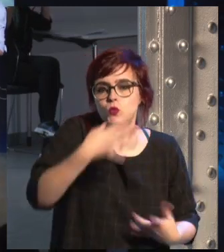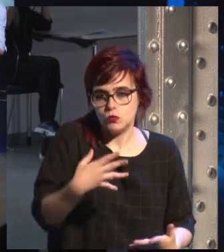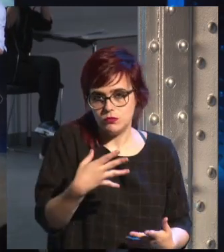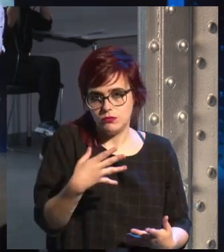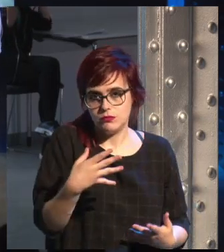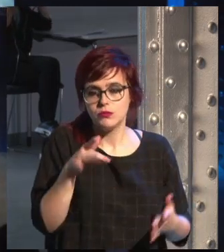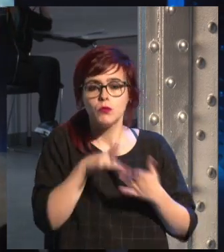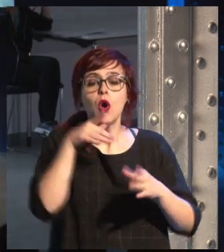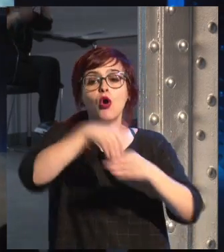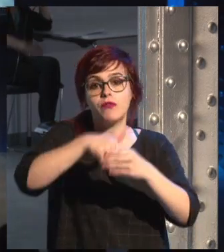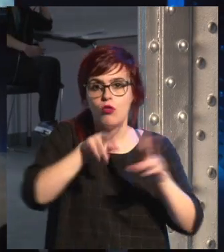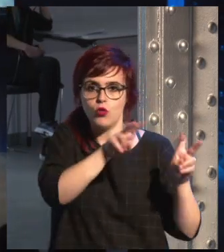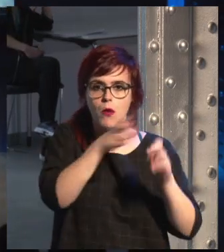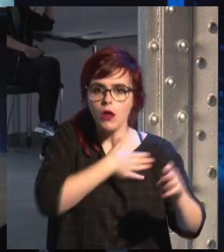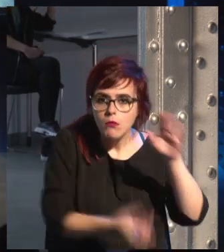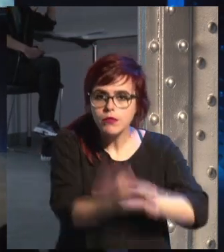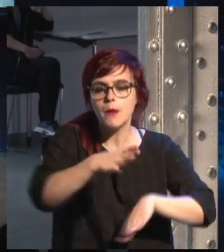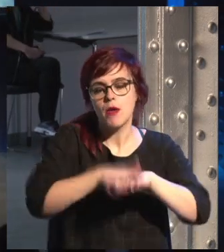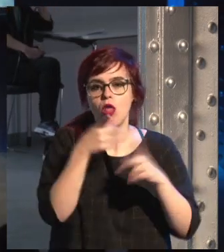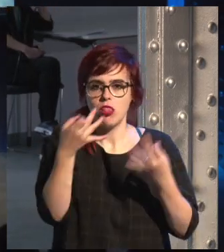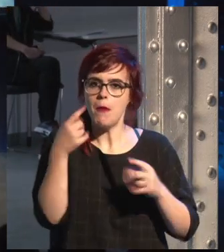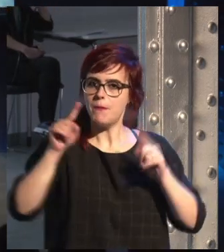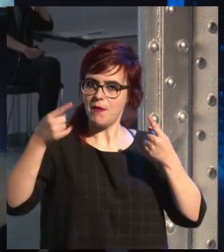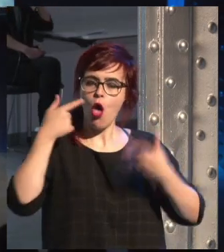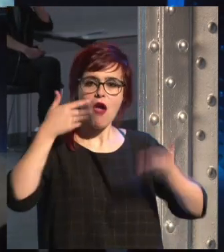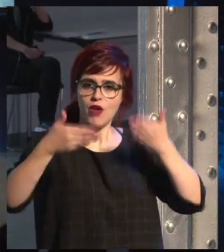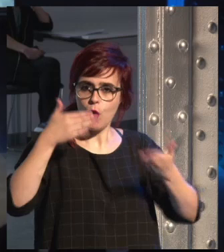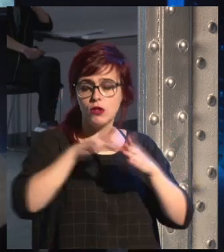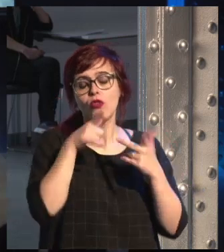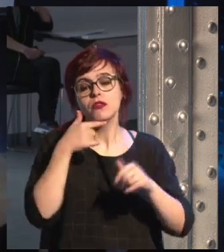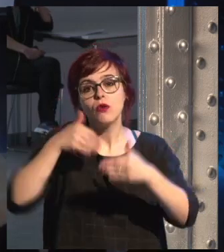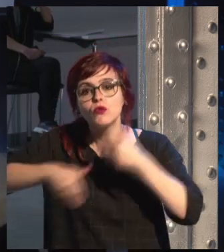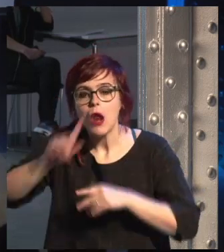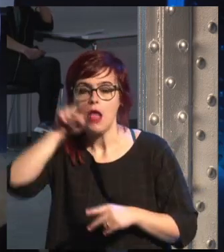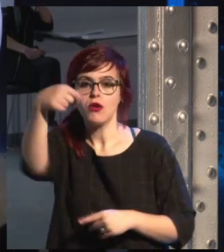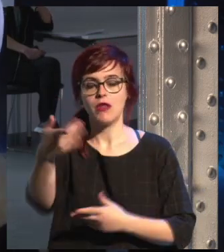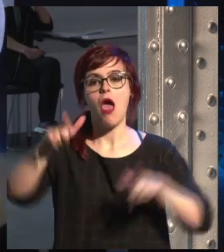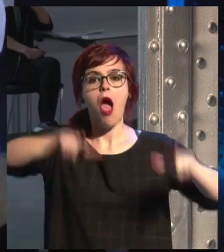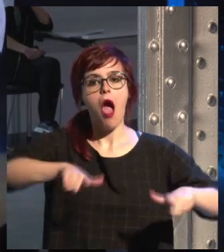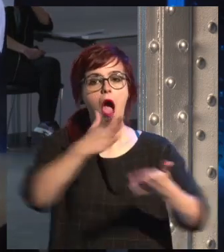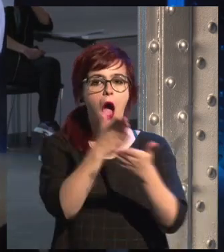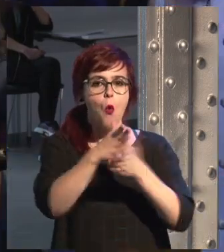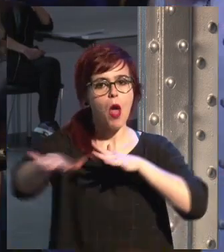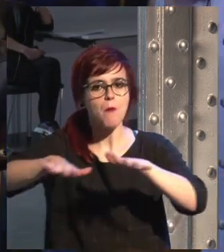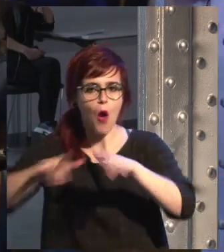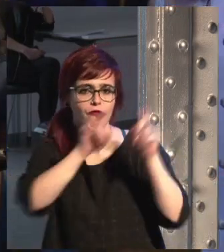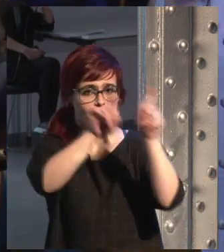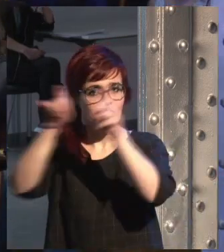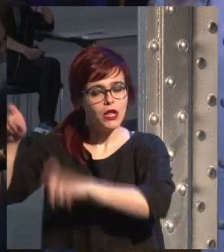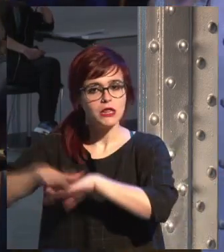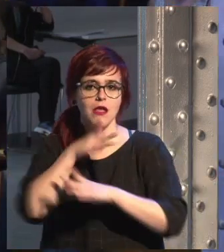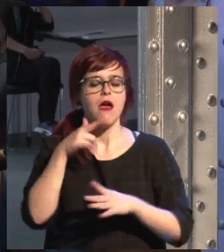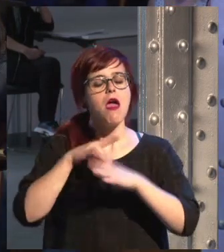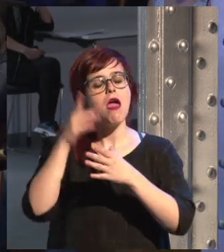nuevos contenidos como tenemos previsto hacer y a finales de año el aula móvil y de realidad virtual. Bueno, y luego algún